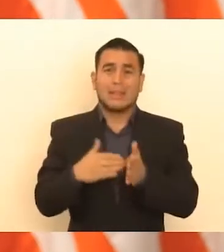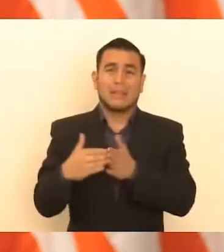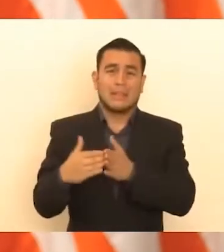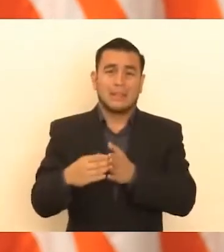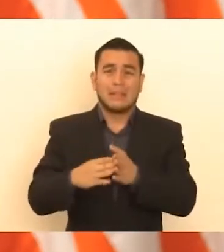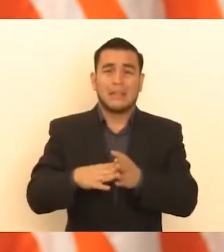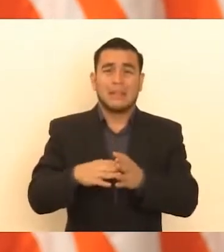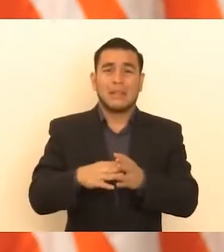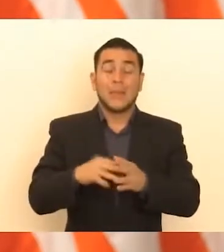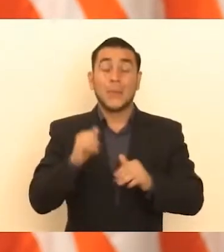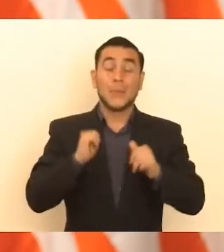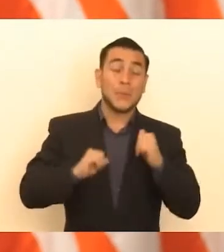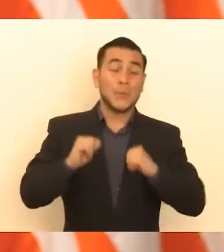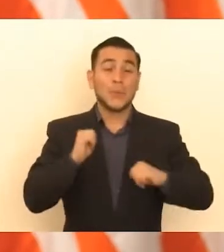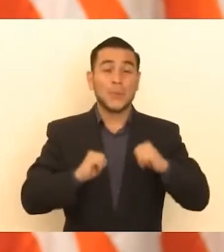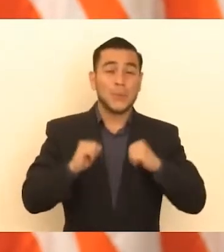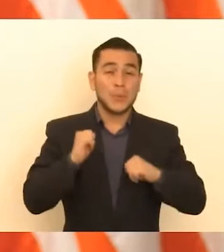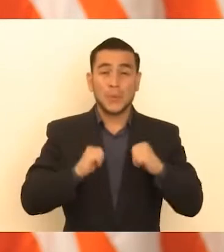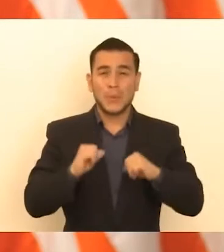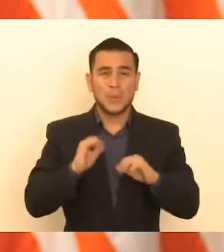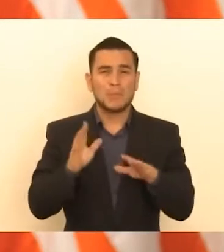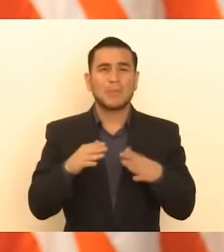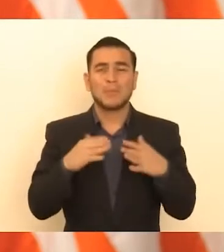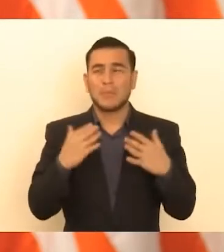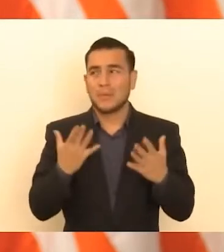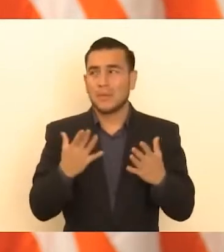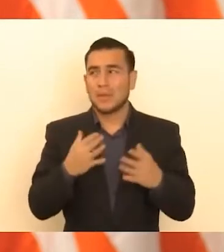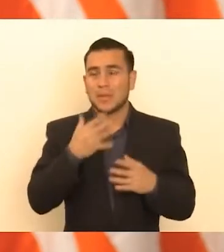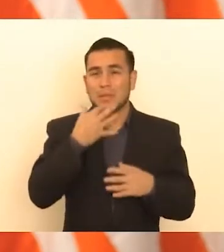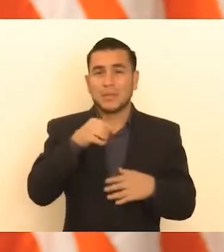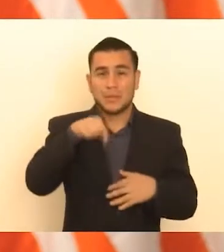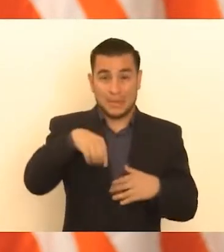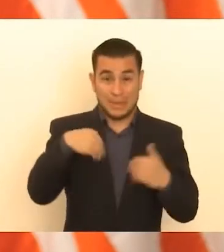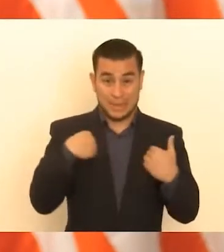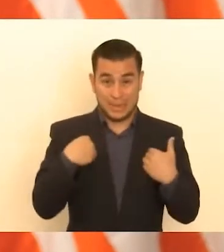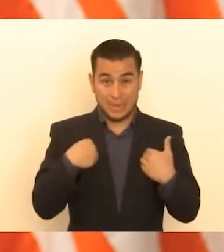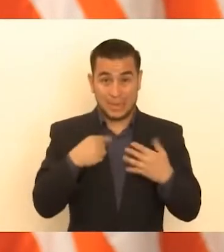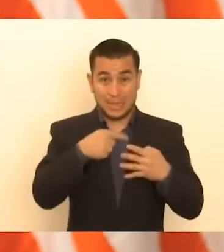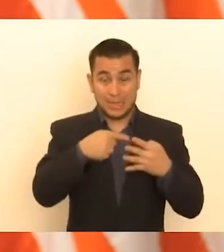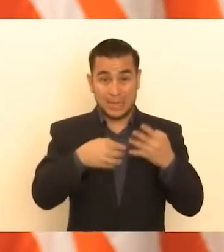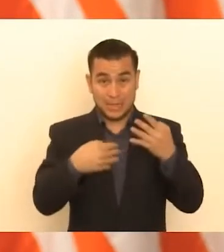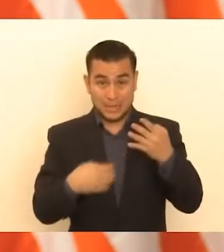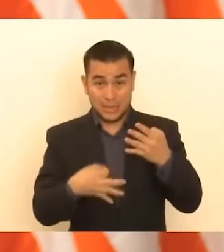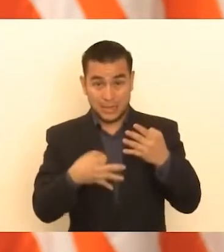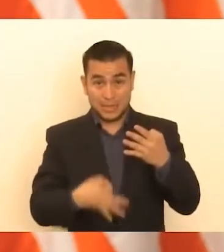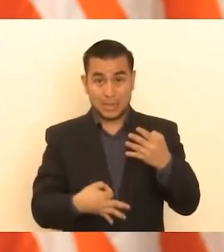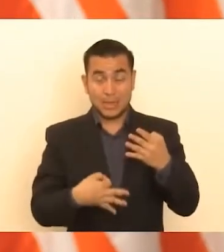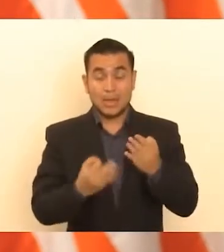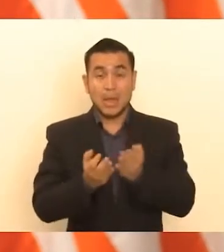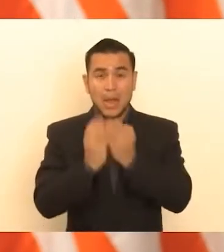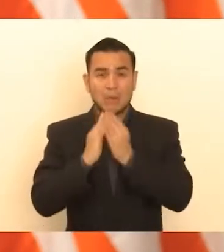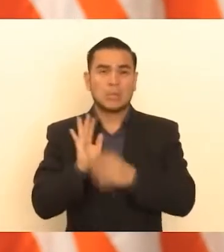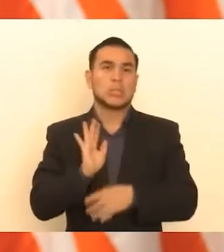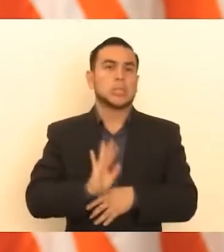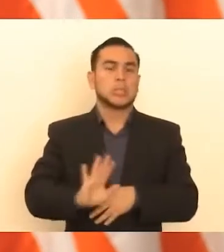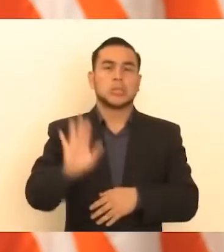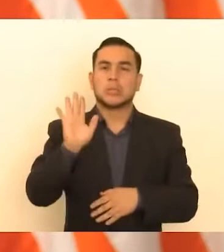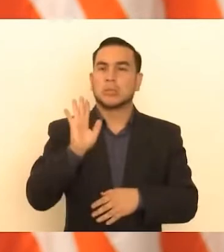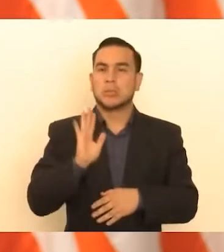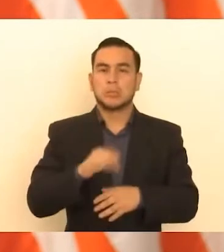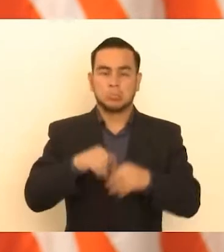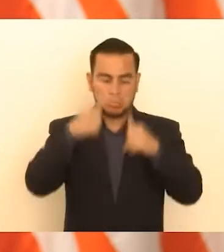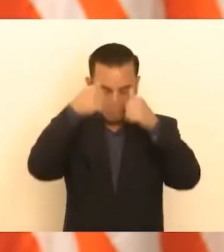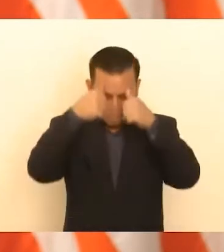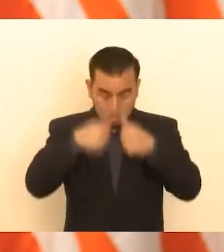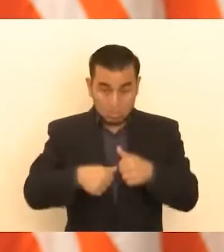hasta el día de hoy y bueno ahorita tienen una ley del agua que no han aprobado tienen años discutiendo la una reforma de pensiones que no